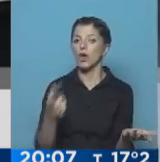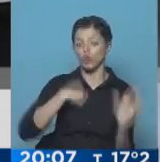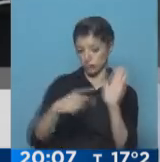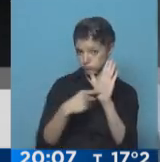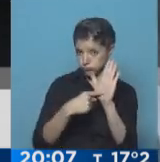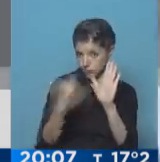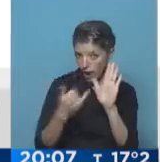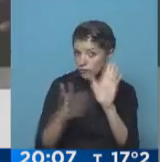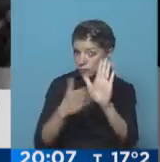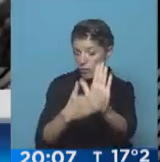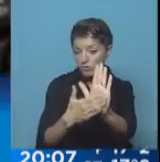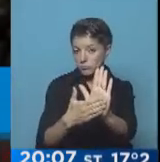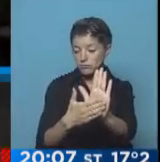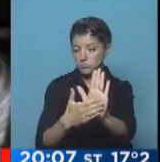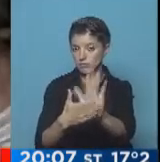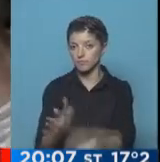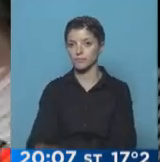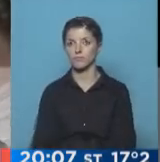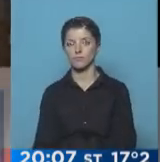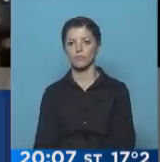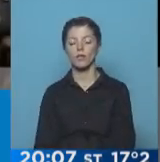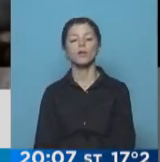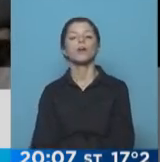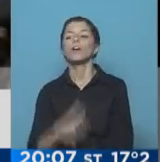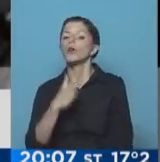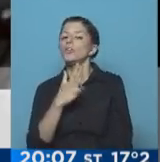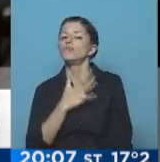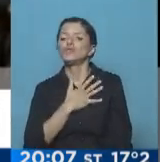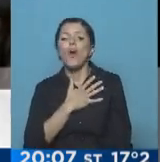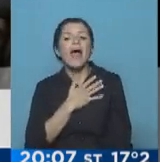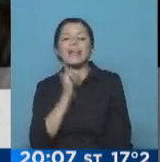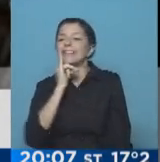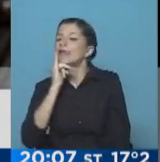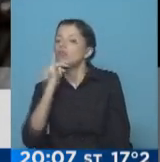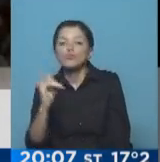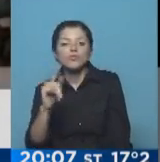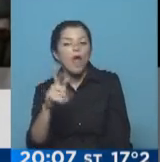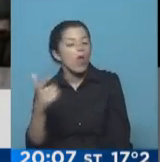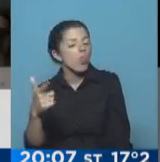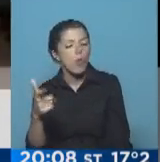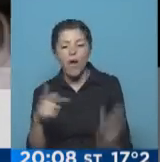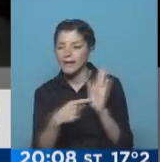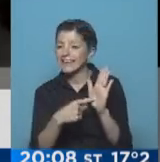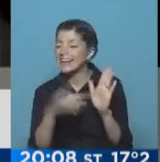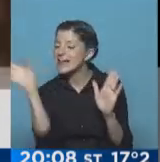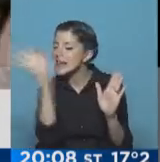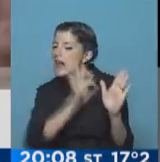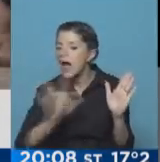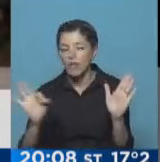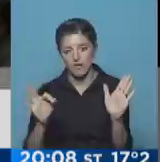ante la prensa la prueba. No tengo ninguna, ninguna denuncia de telegrama falsificado, ninguna denuncia, y